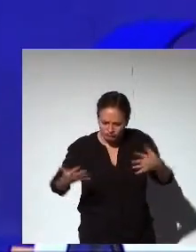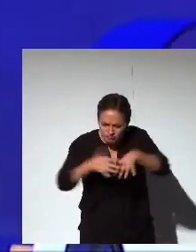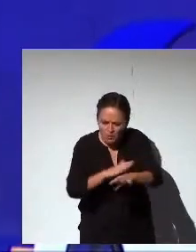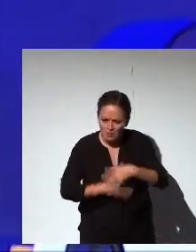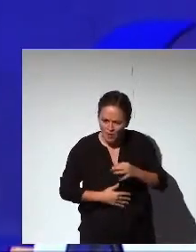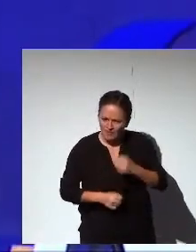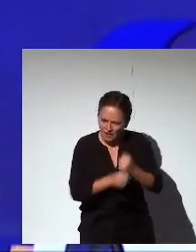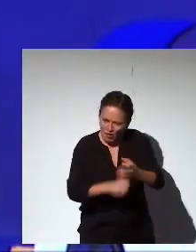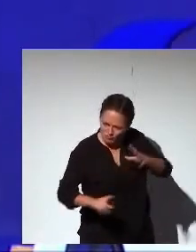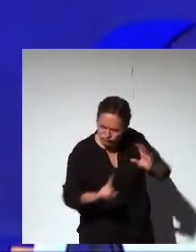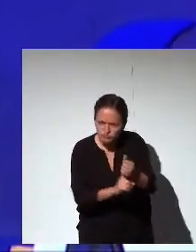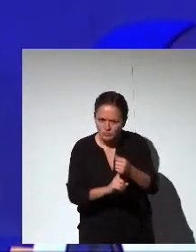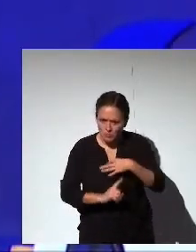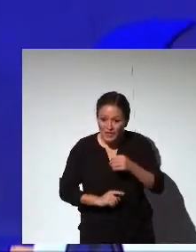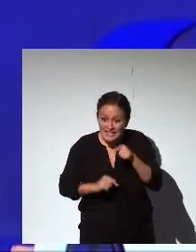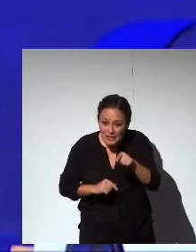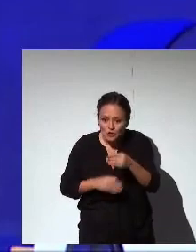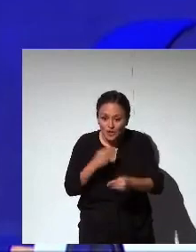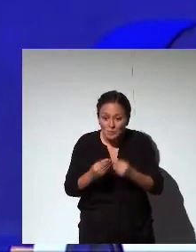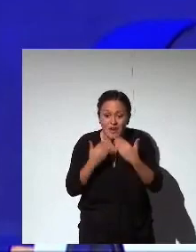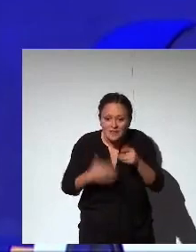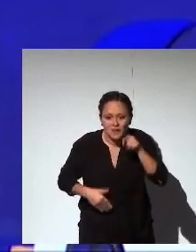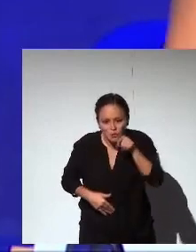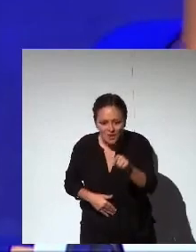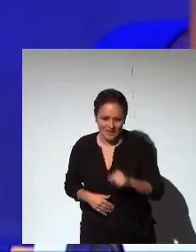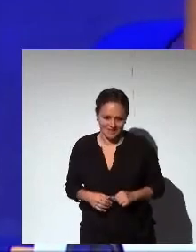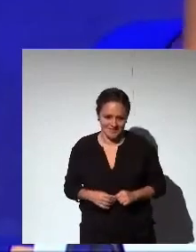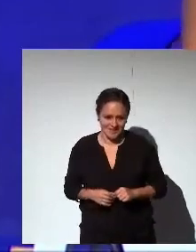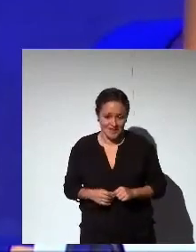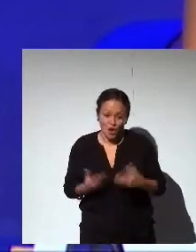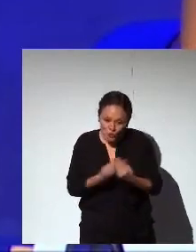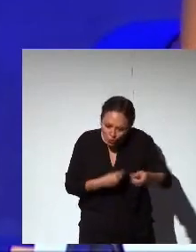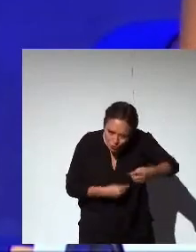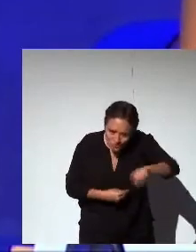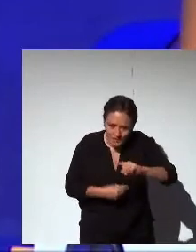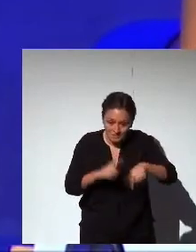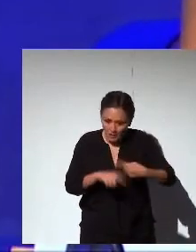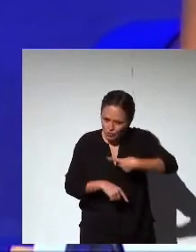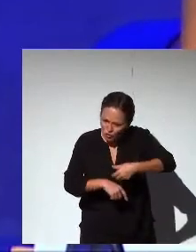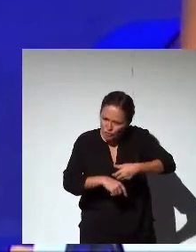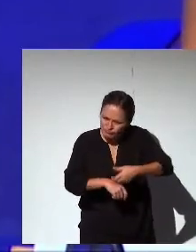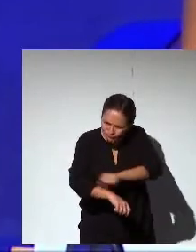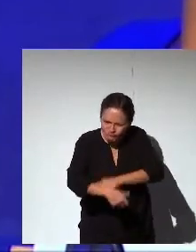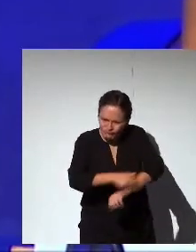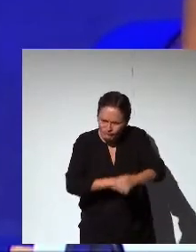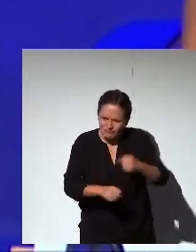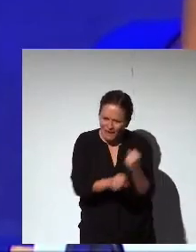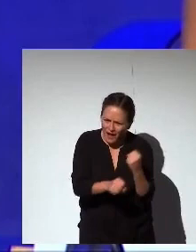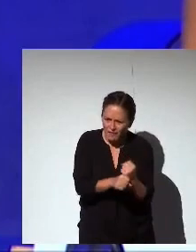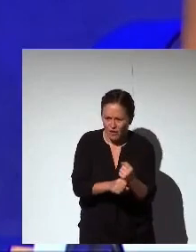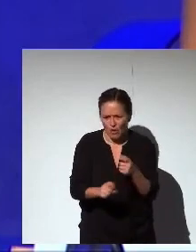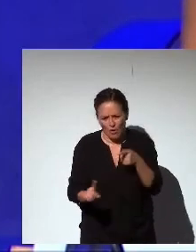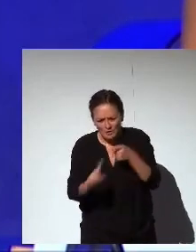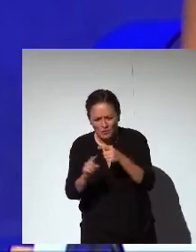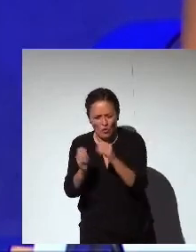trabajo. Eso lo hemos hecho con ustedes, y ustedes lo saben perfectamente. Hemos trabajado duramente durante muchos años la negociación del